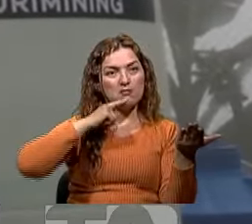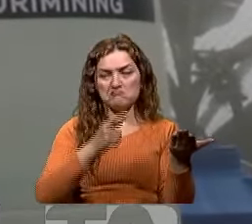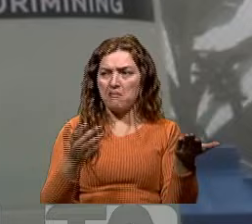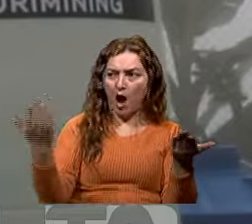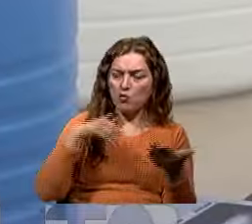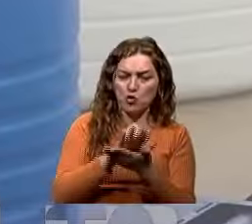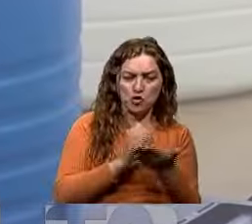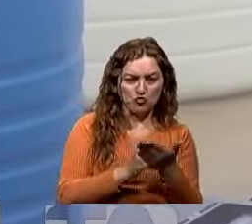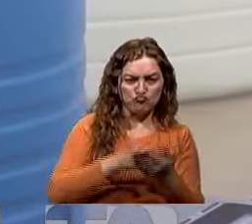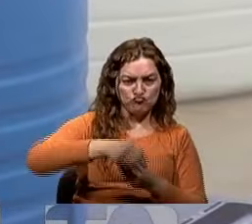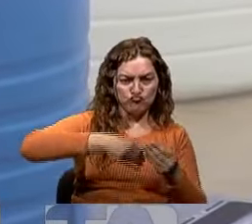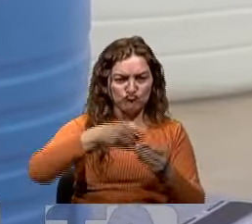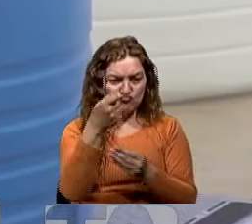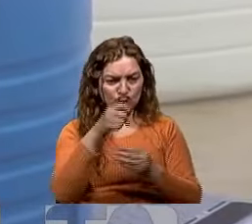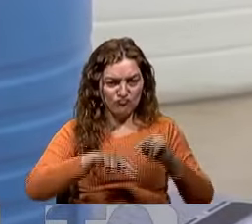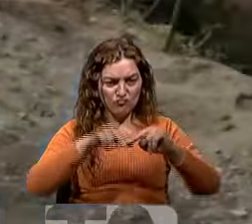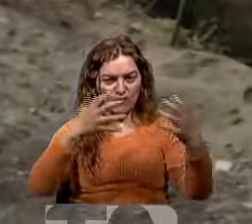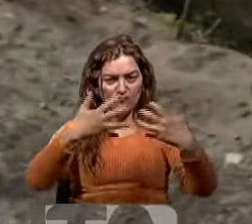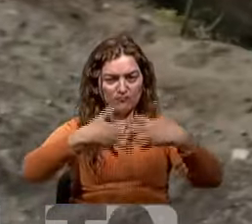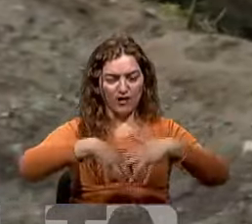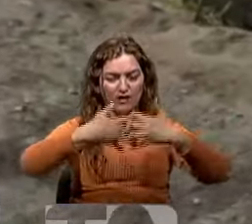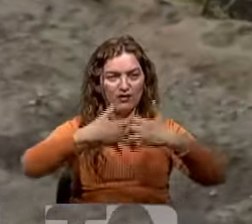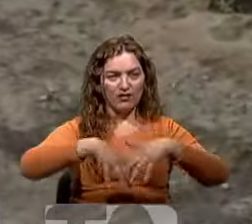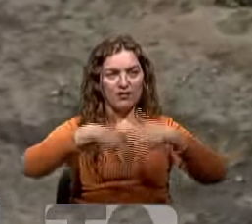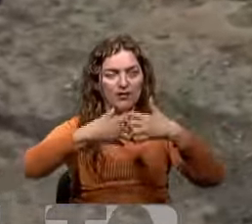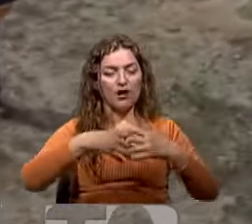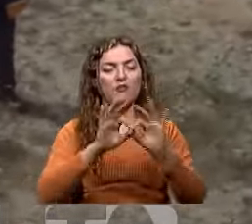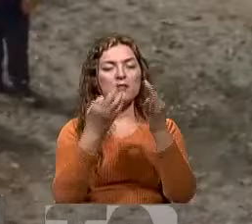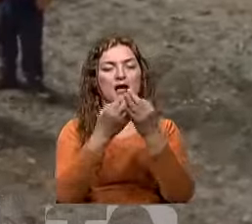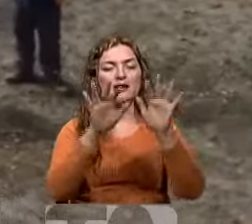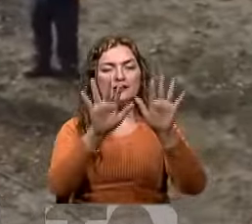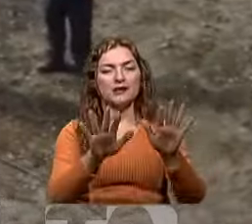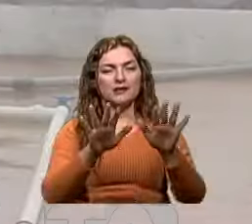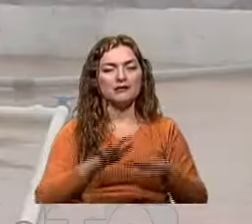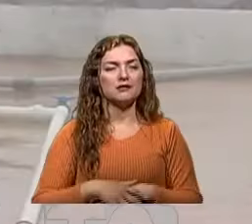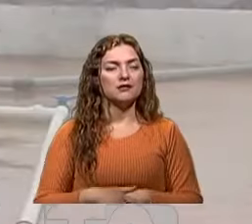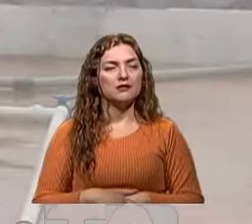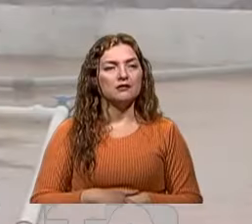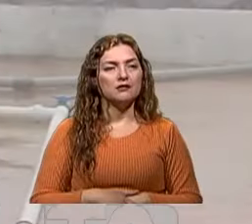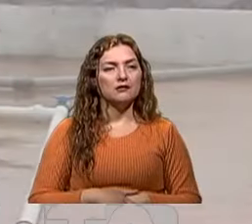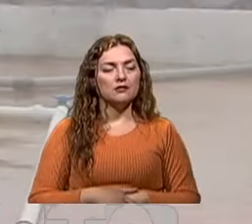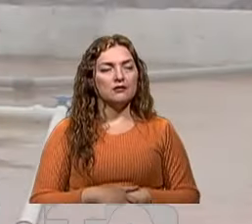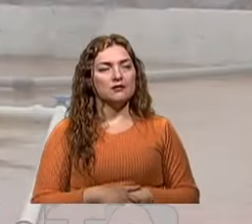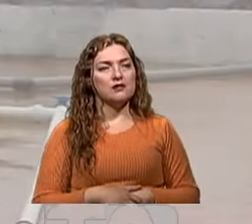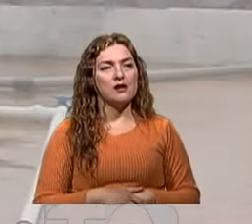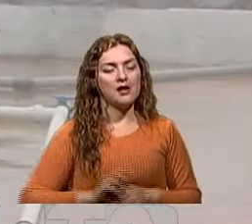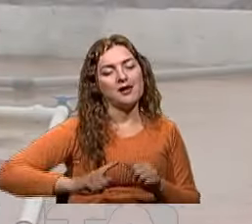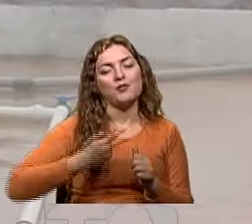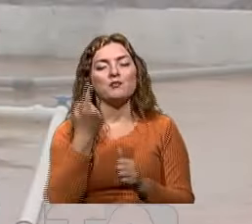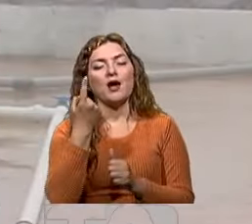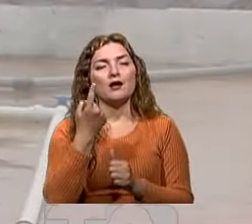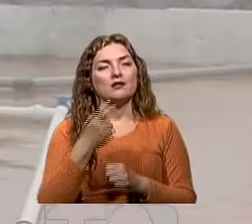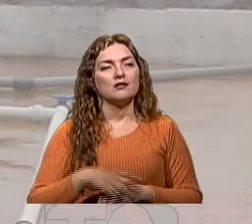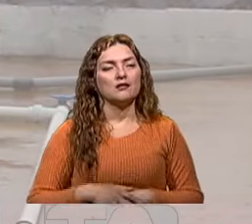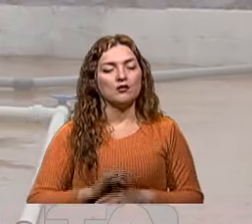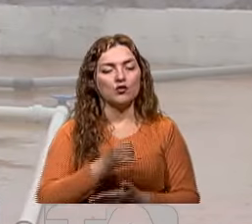implementar una planta de tratamiento del cual se beneficiarán las primeras 10 familias de esta zona. Entonces somos los primeros, las